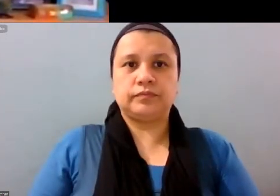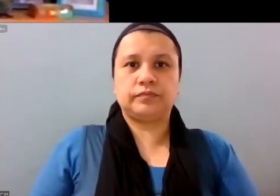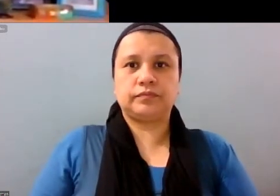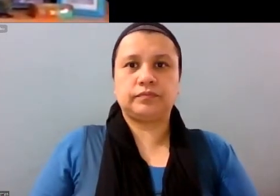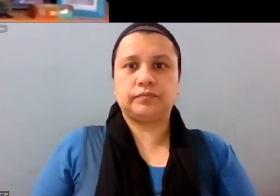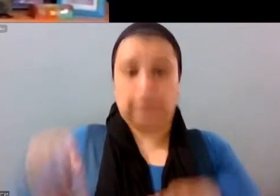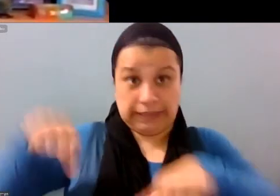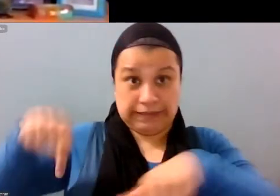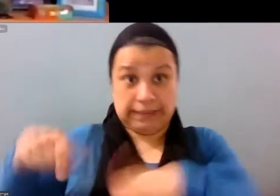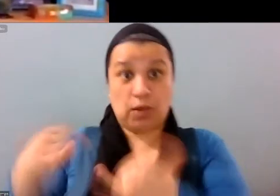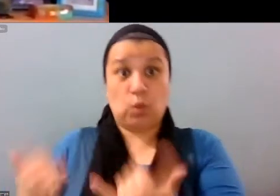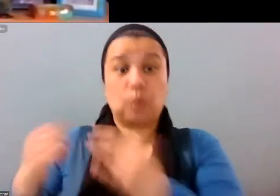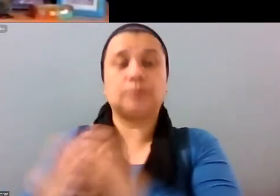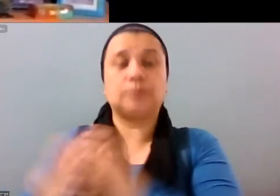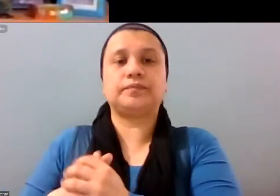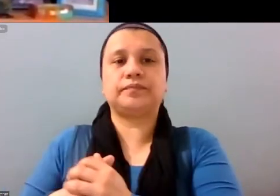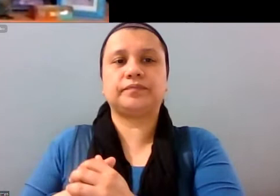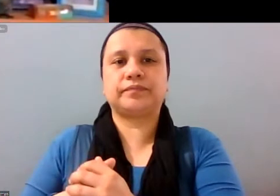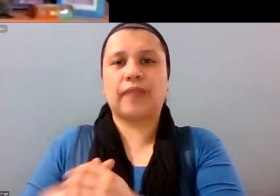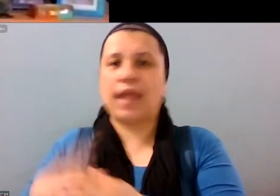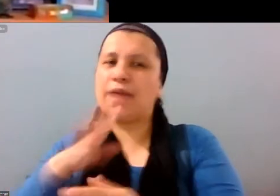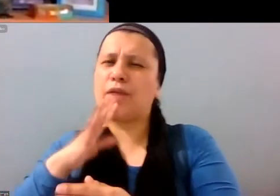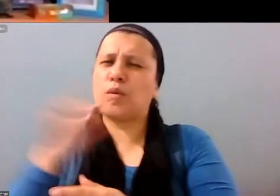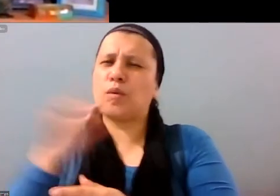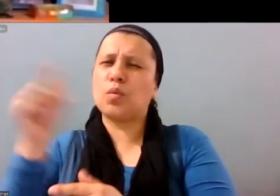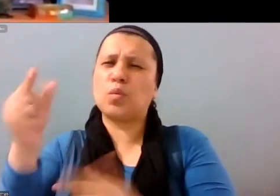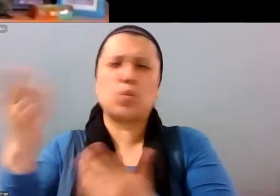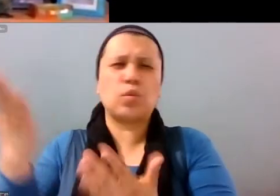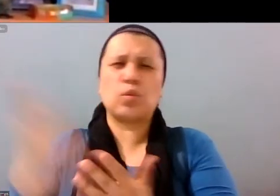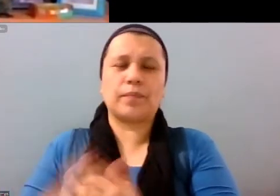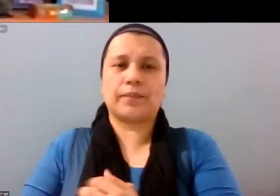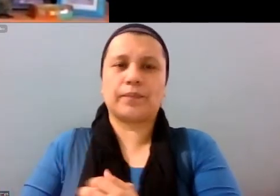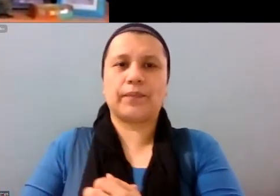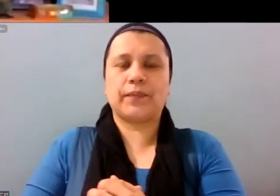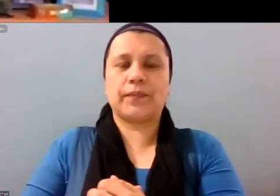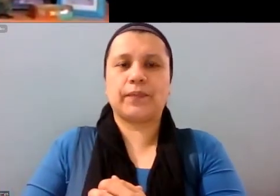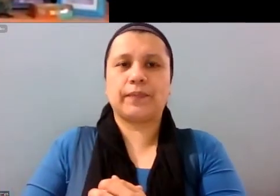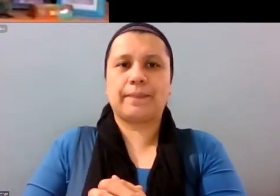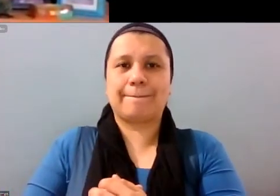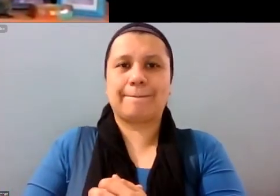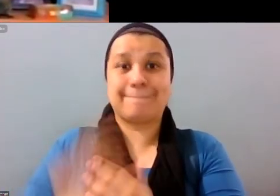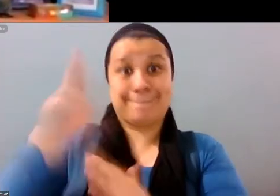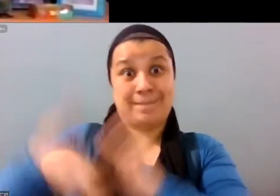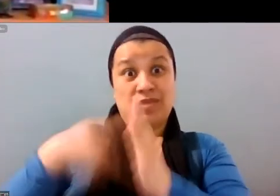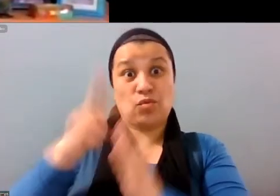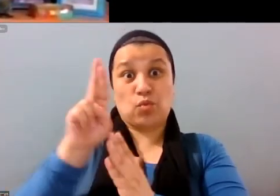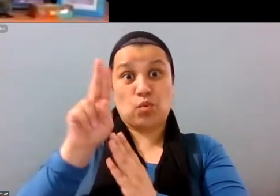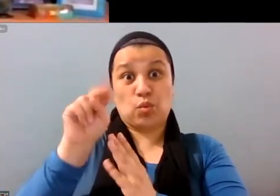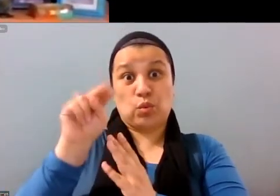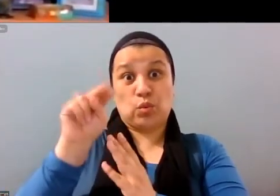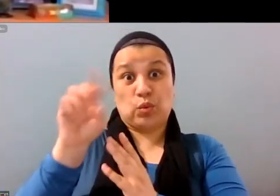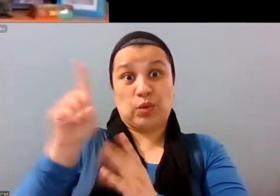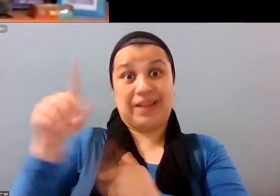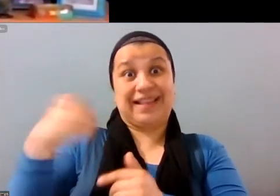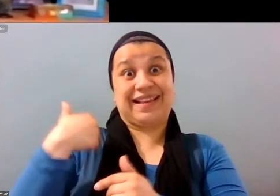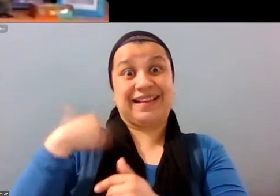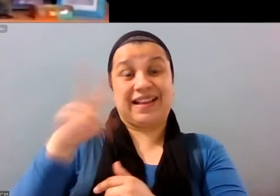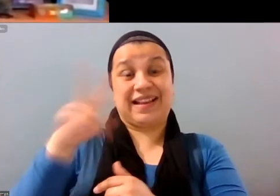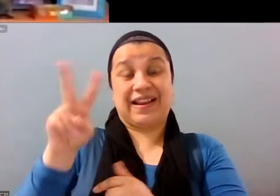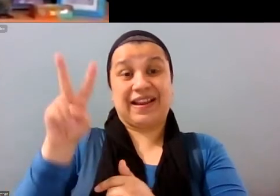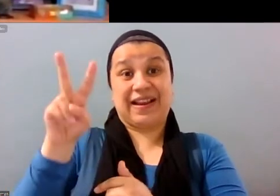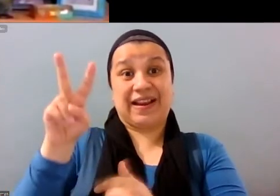vamos a empezar a hablar un poquito sobre el papel que la UNED puede tener en el 2021 y